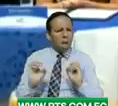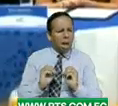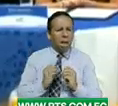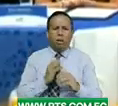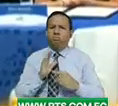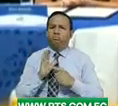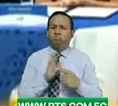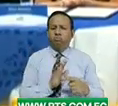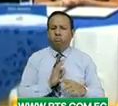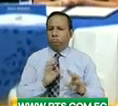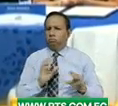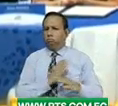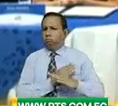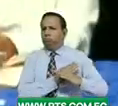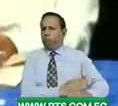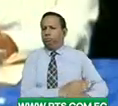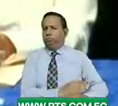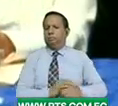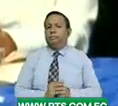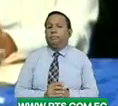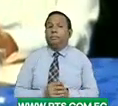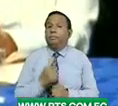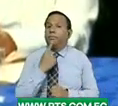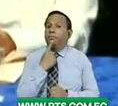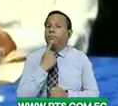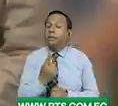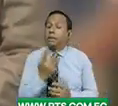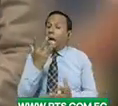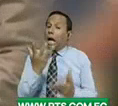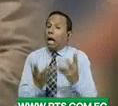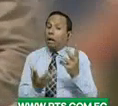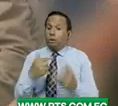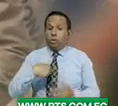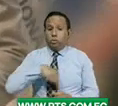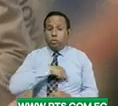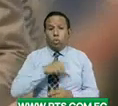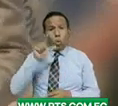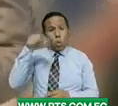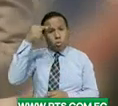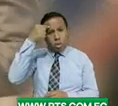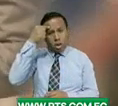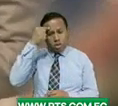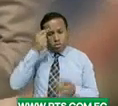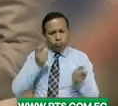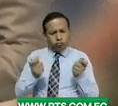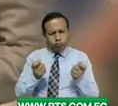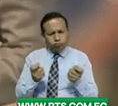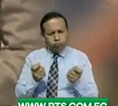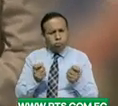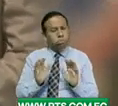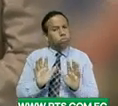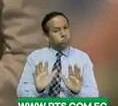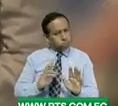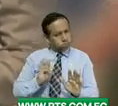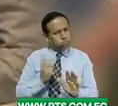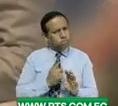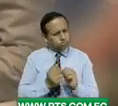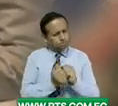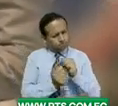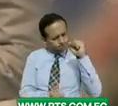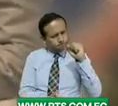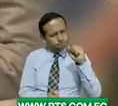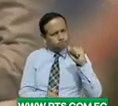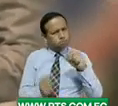llegar oposición a su mandato. Vamos a tocar fibras sensibles de grupos de poder, de grupos que han